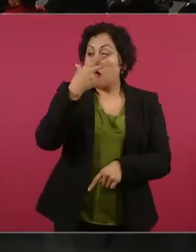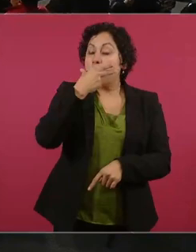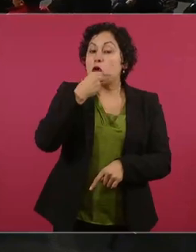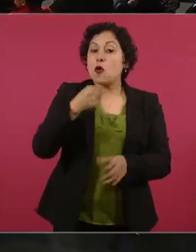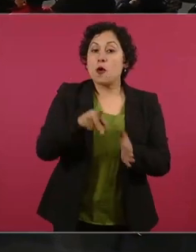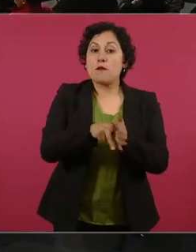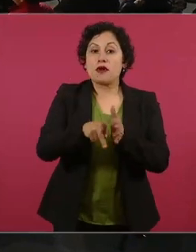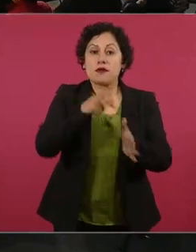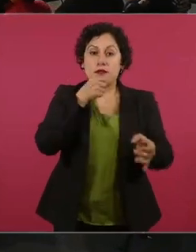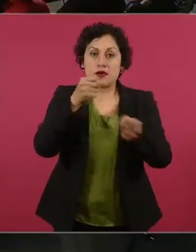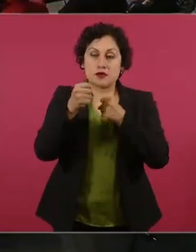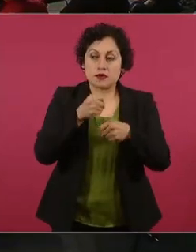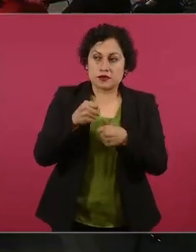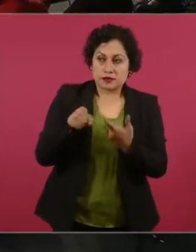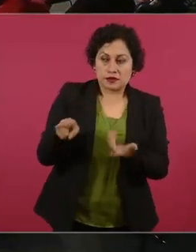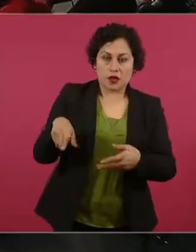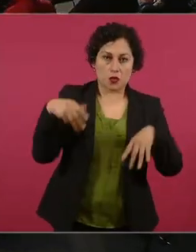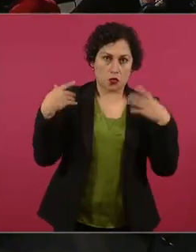es premio